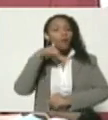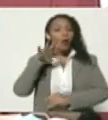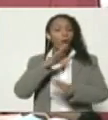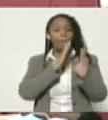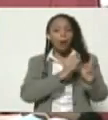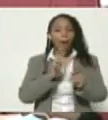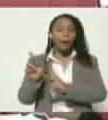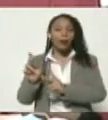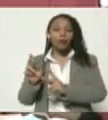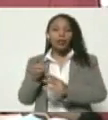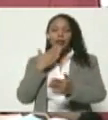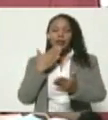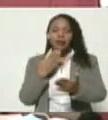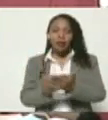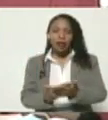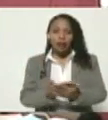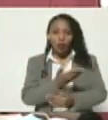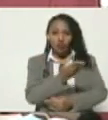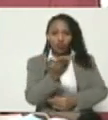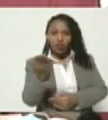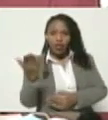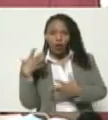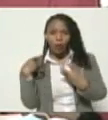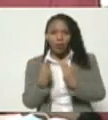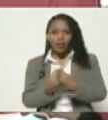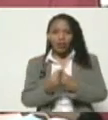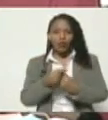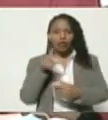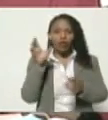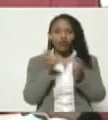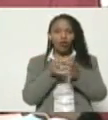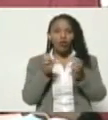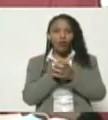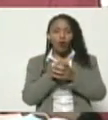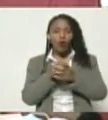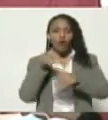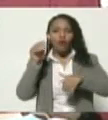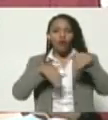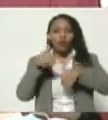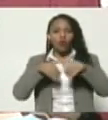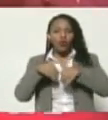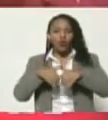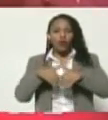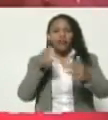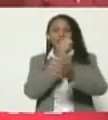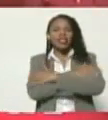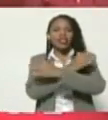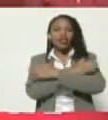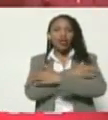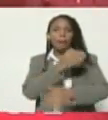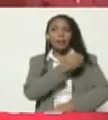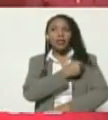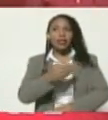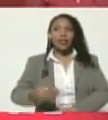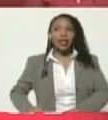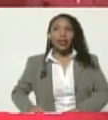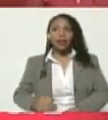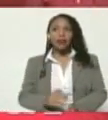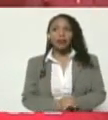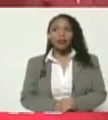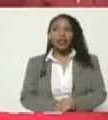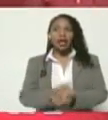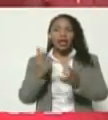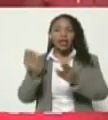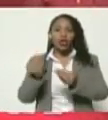organizado. Agradezco muchísimo a ustedes, compañeros y compañeras de la Comisión Electoral, las felicitaciones del presidente, que nos las